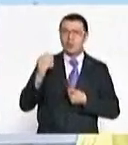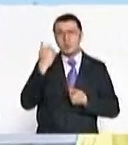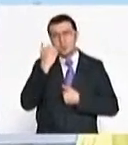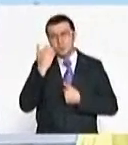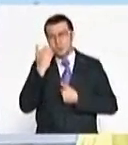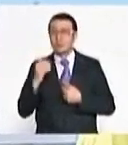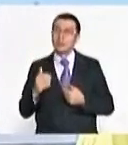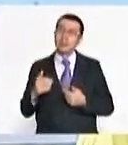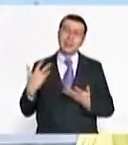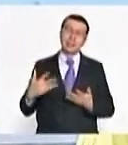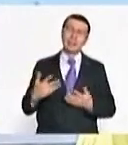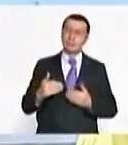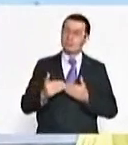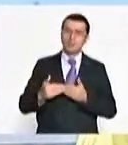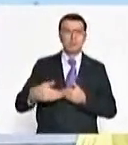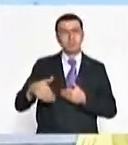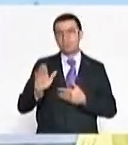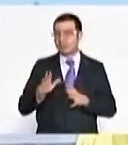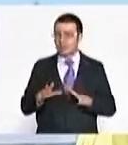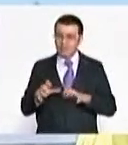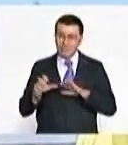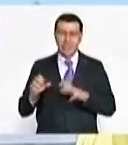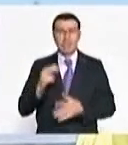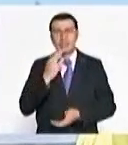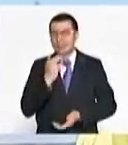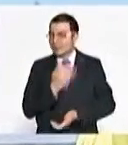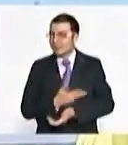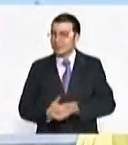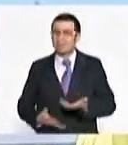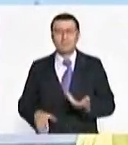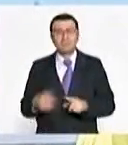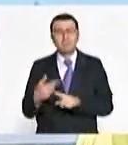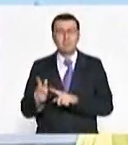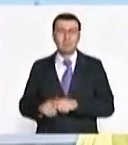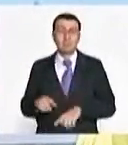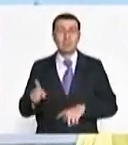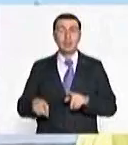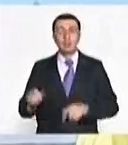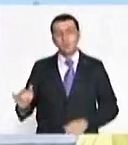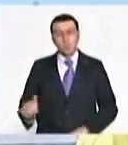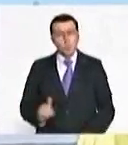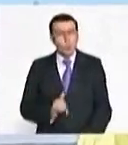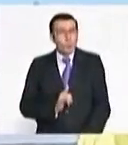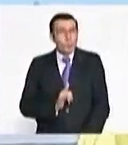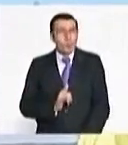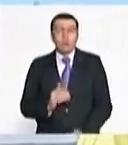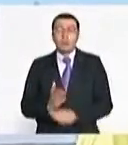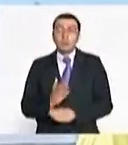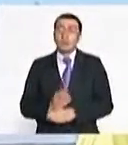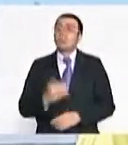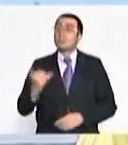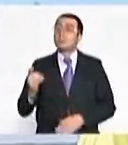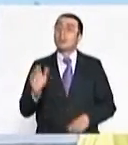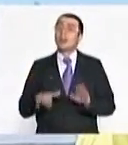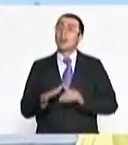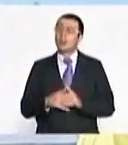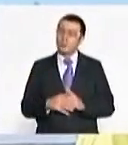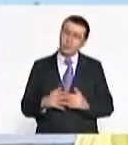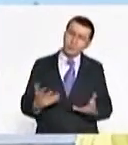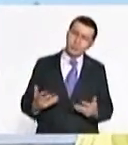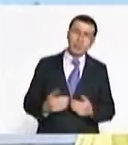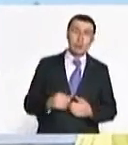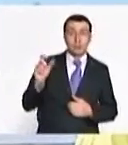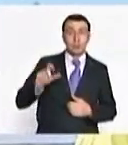consulta, con enfermedades degenerativas, en estado de desnutrición, están muy delgados, con frecuencia las personas